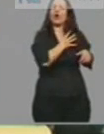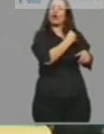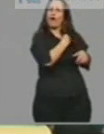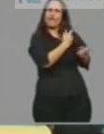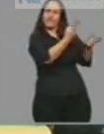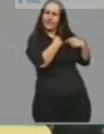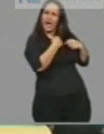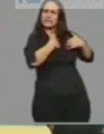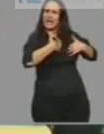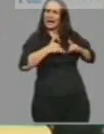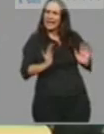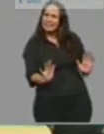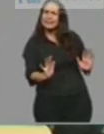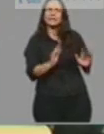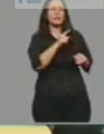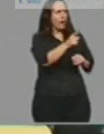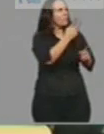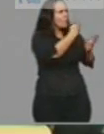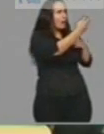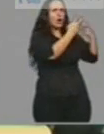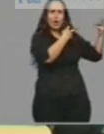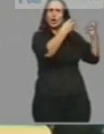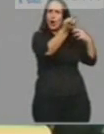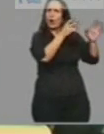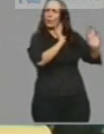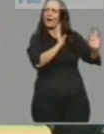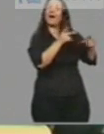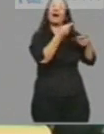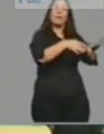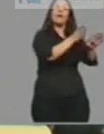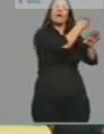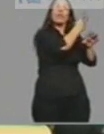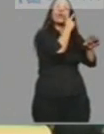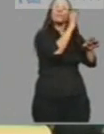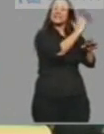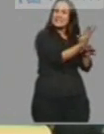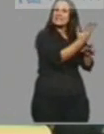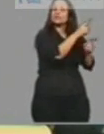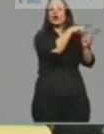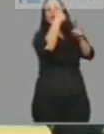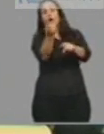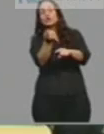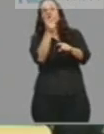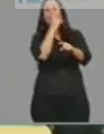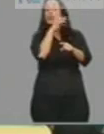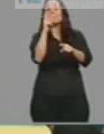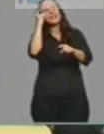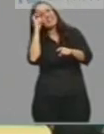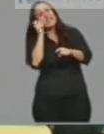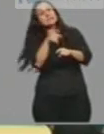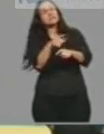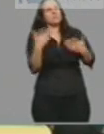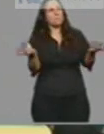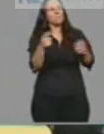bonos que han confiado en Argentina y que vienen cobrando algunos del año 2005 y otros del año 2010. Y